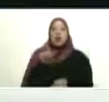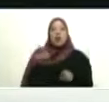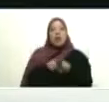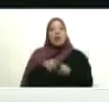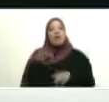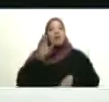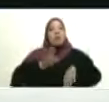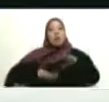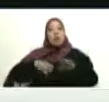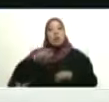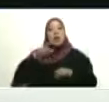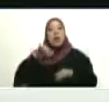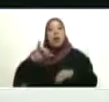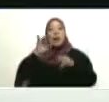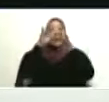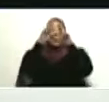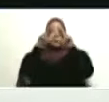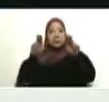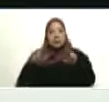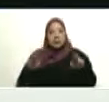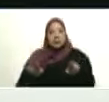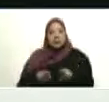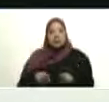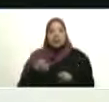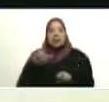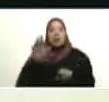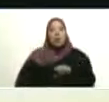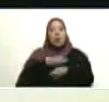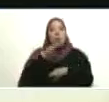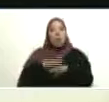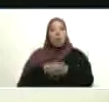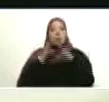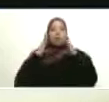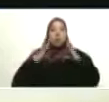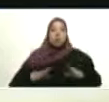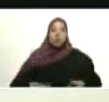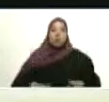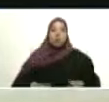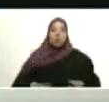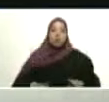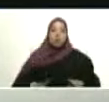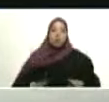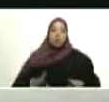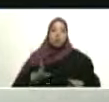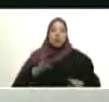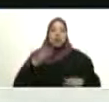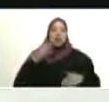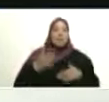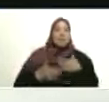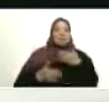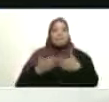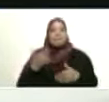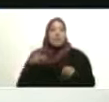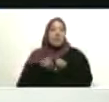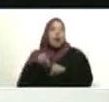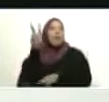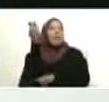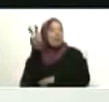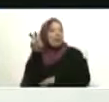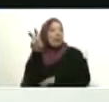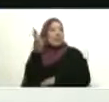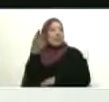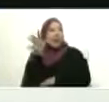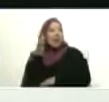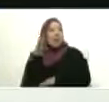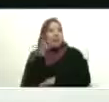que estamos en diciembre. Es jueves y el cuerpo se pone como que fuera viernes, pues.